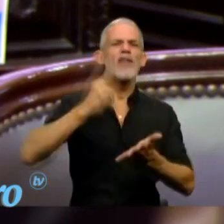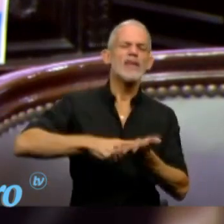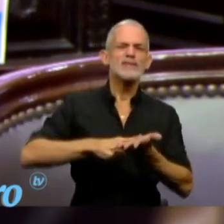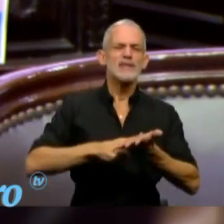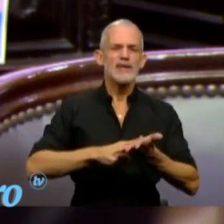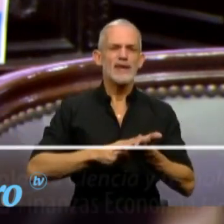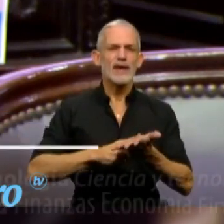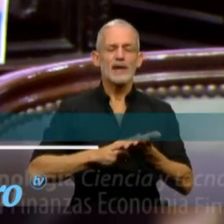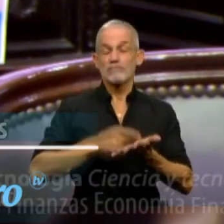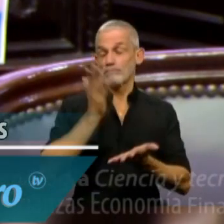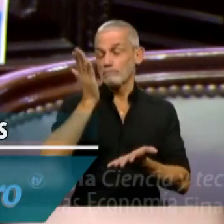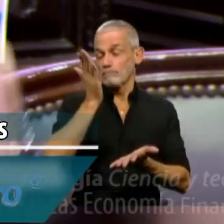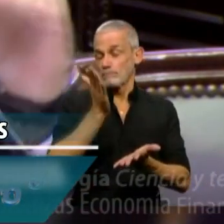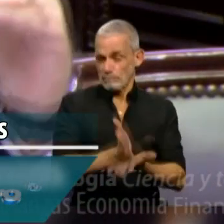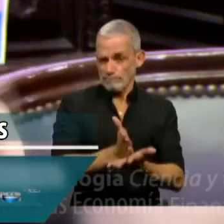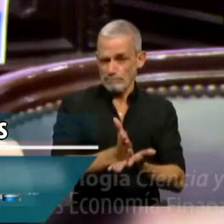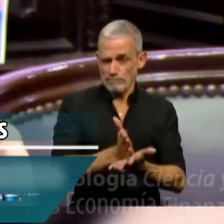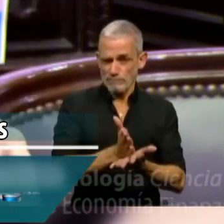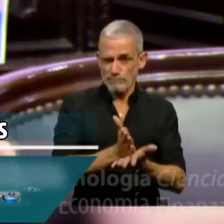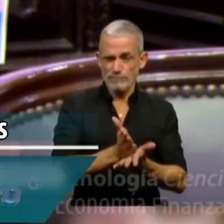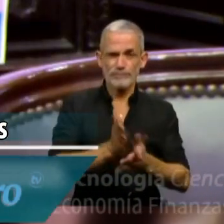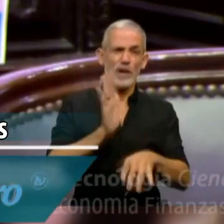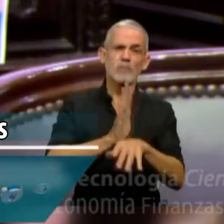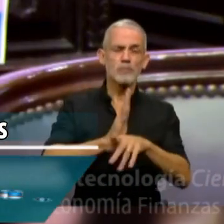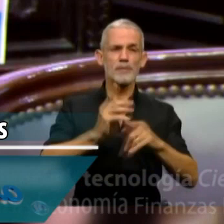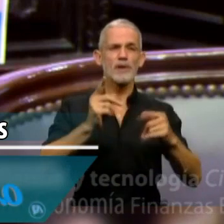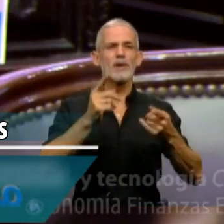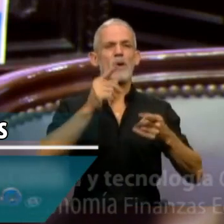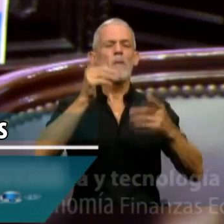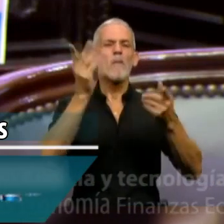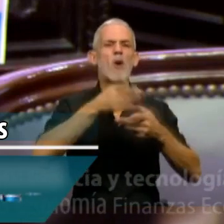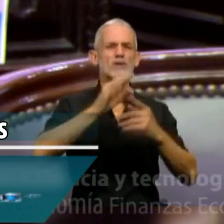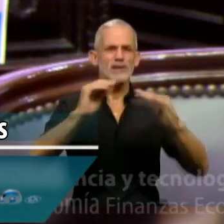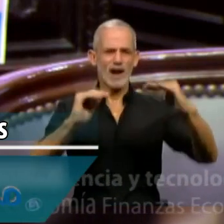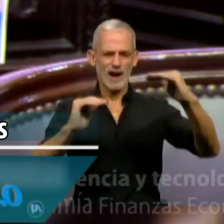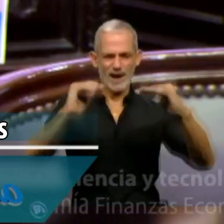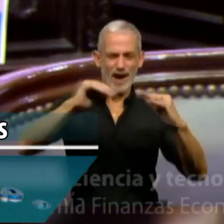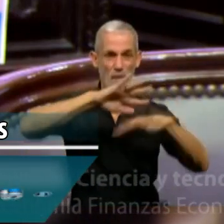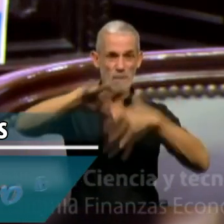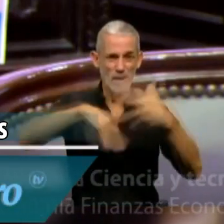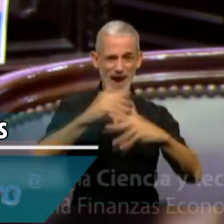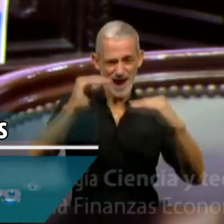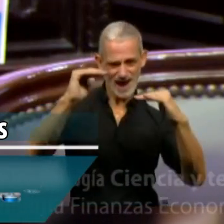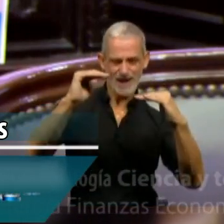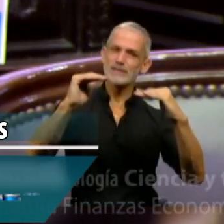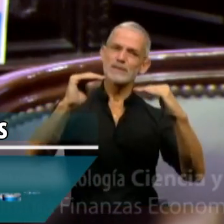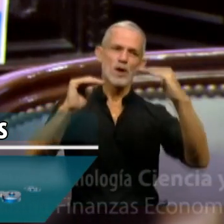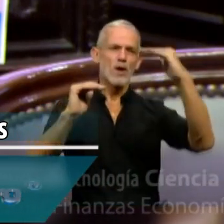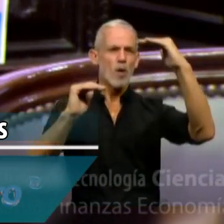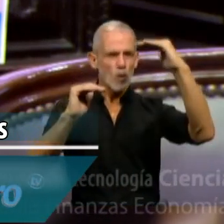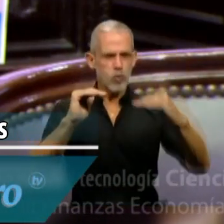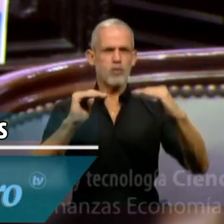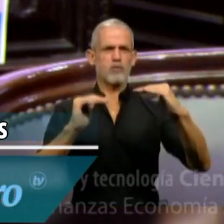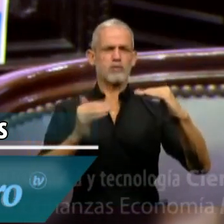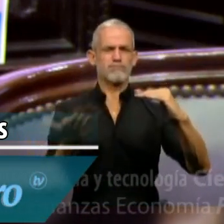manera contundente bajar los porcentajes de mezcla, de combinación de